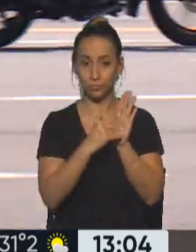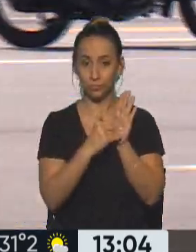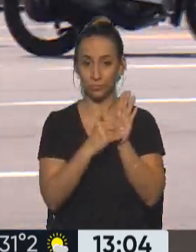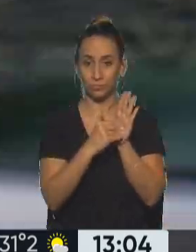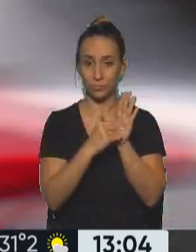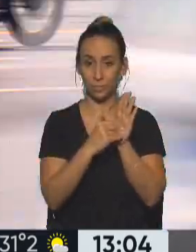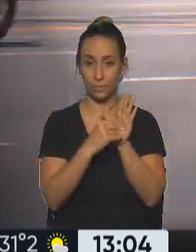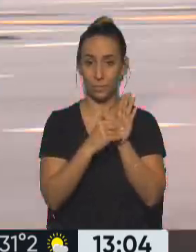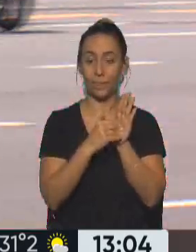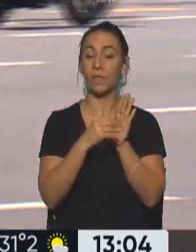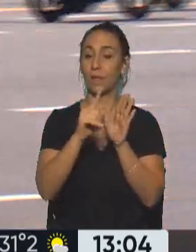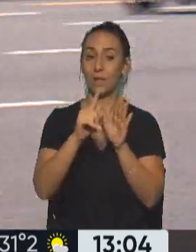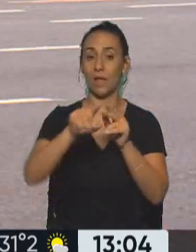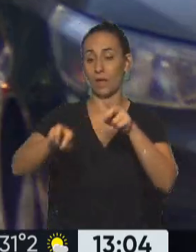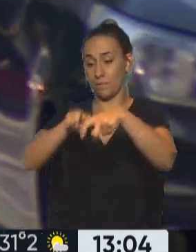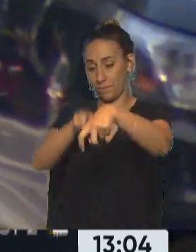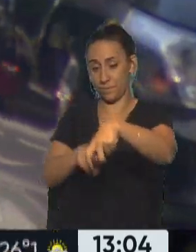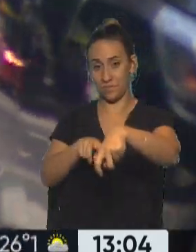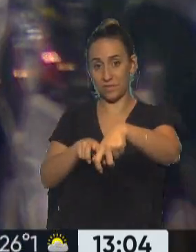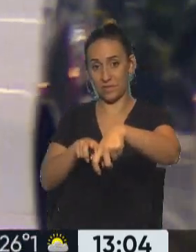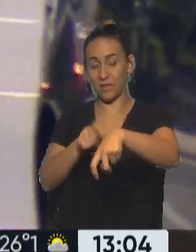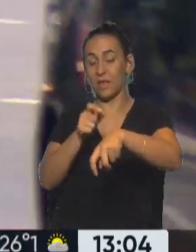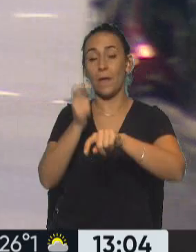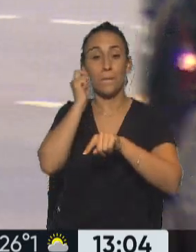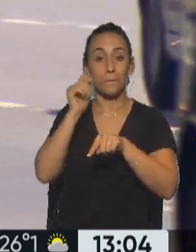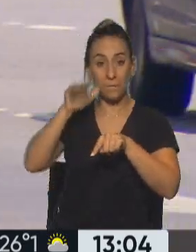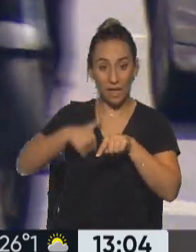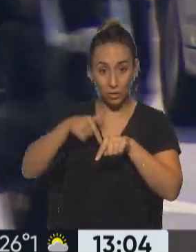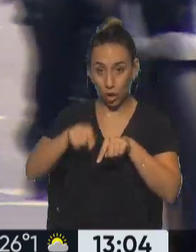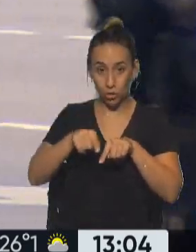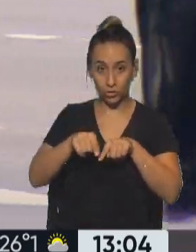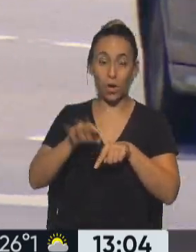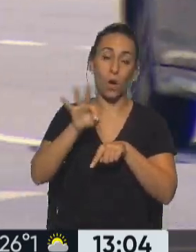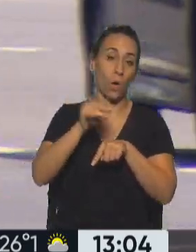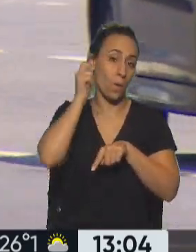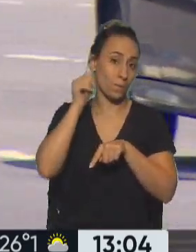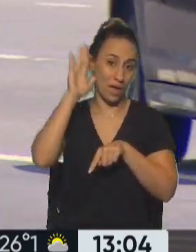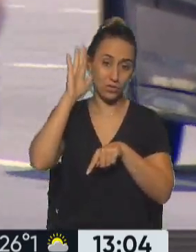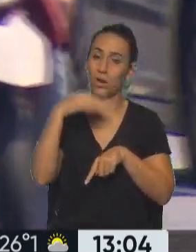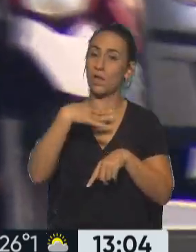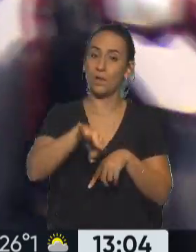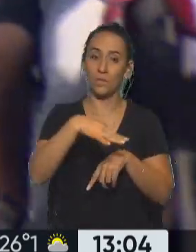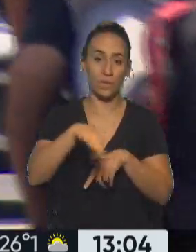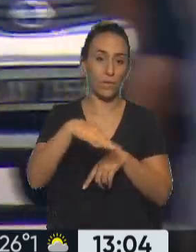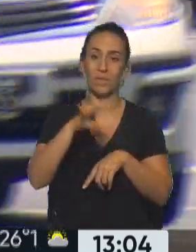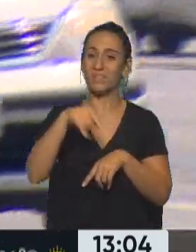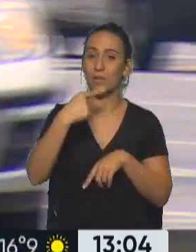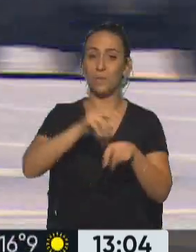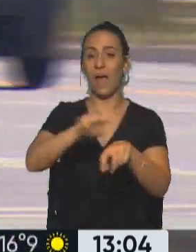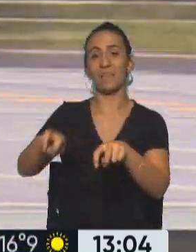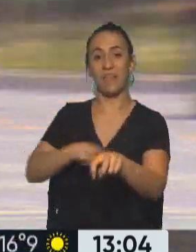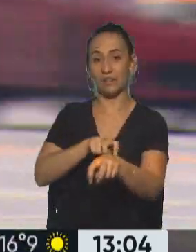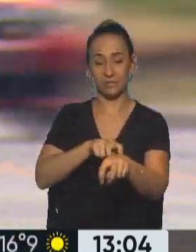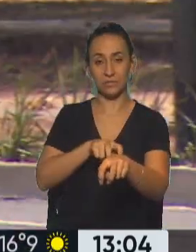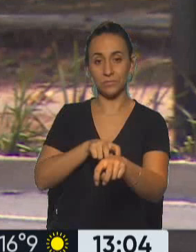el acompañante, sea menor dentro de la legislación permitida o mayor de edad, debe siempre circular detrás del conductor y